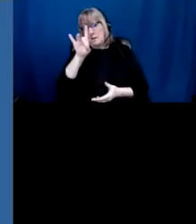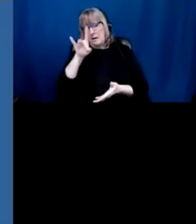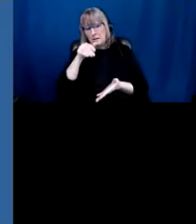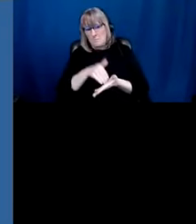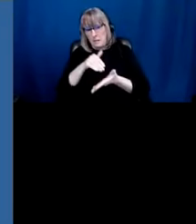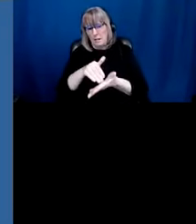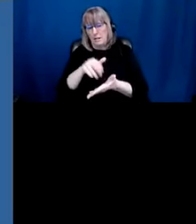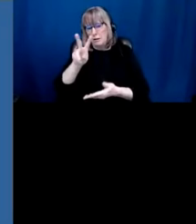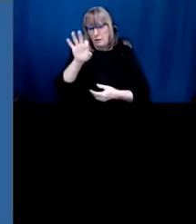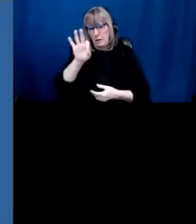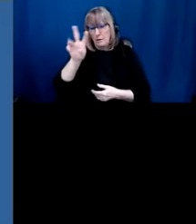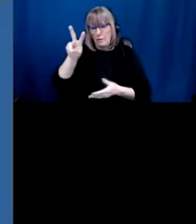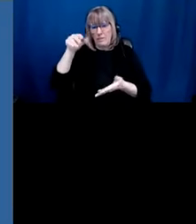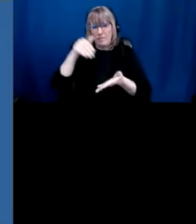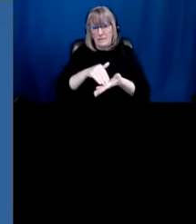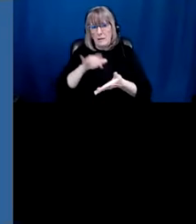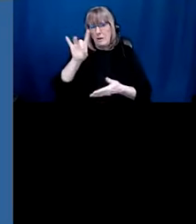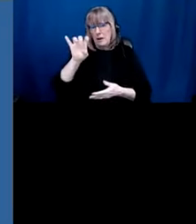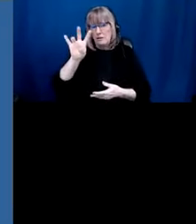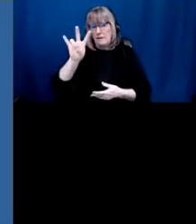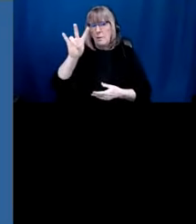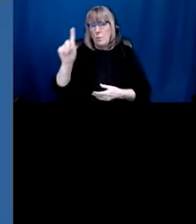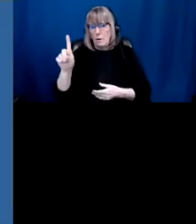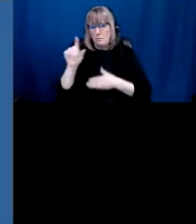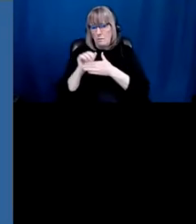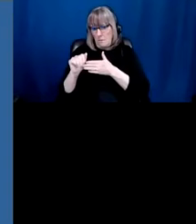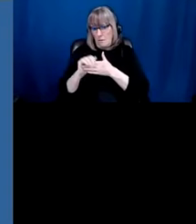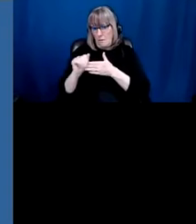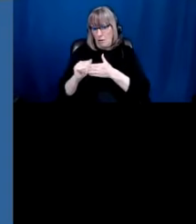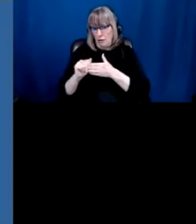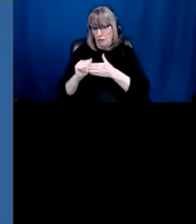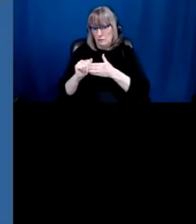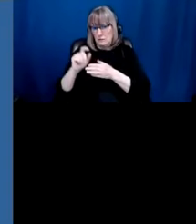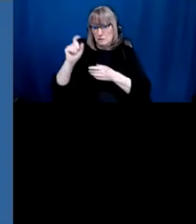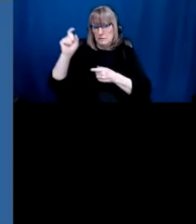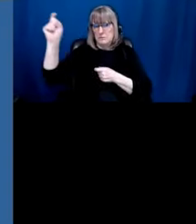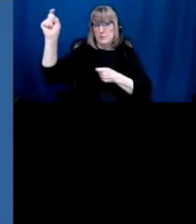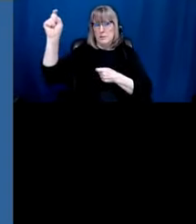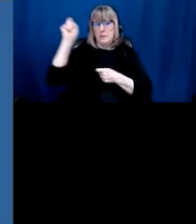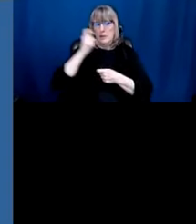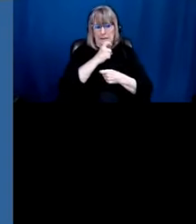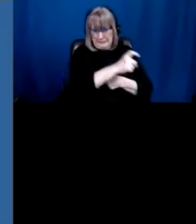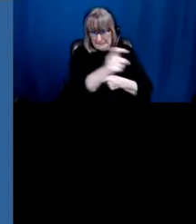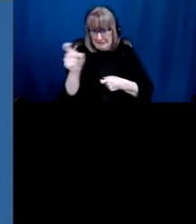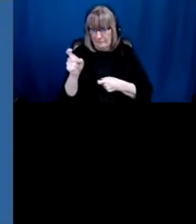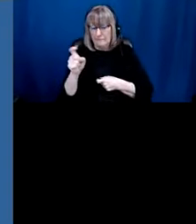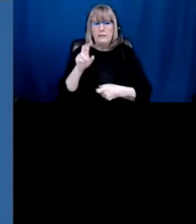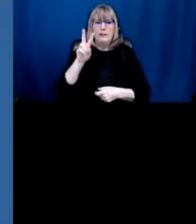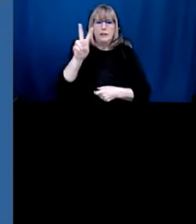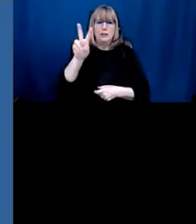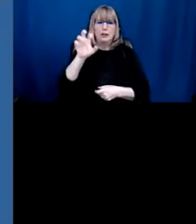empresas pertenecientes a minorías y mujeres ofertan en proyectos financiados por